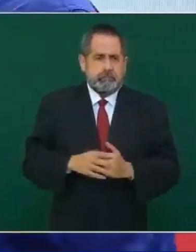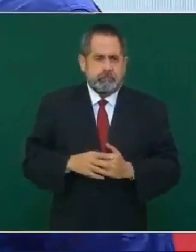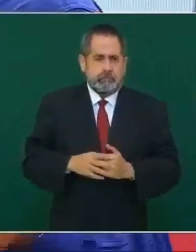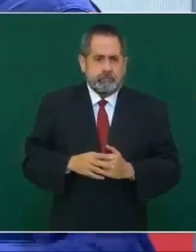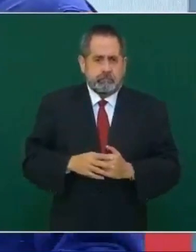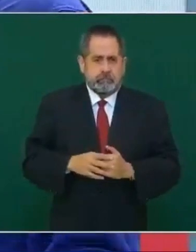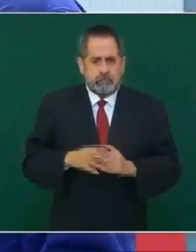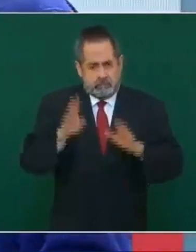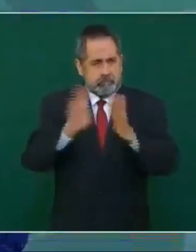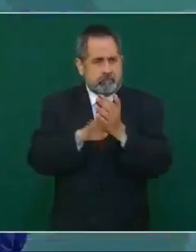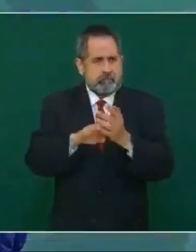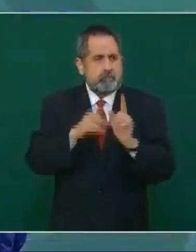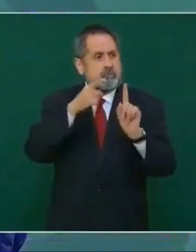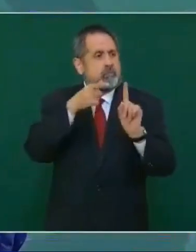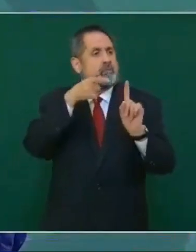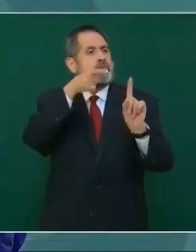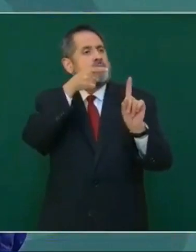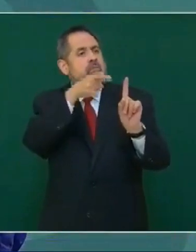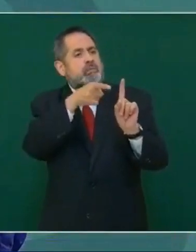mirar el bosque.